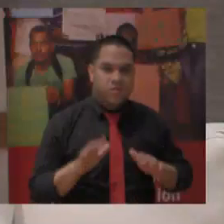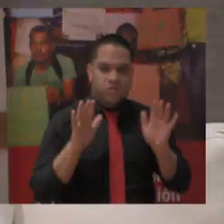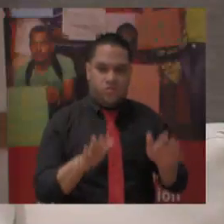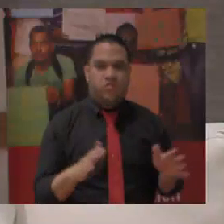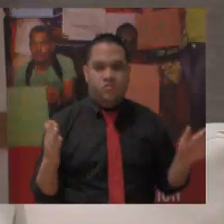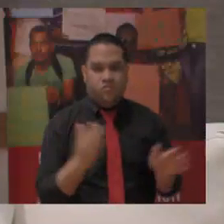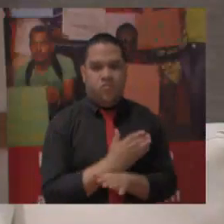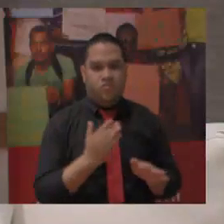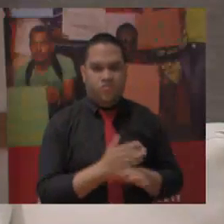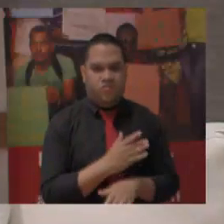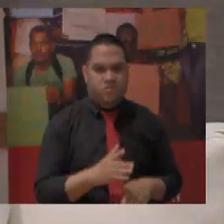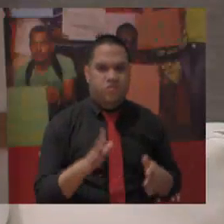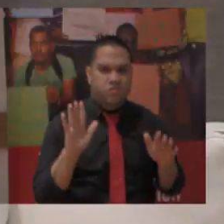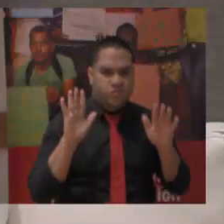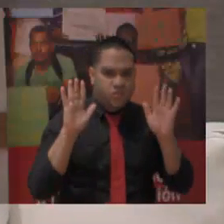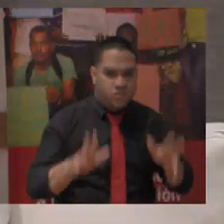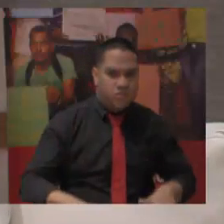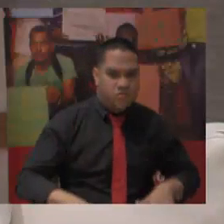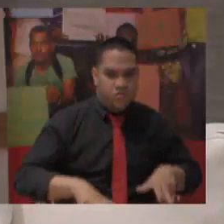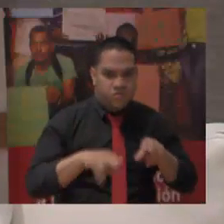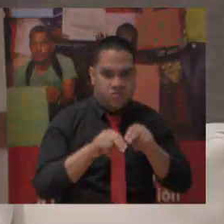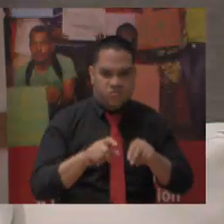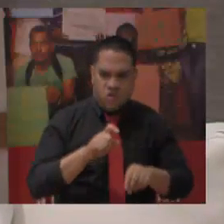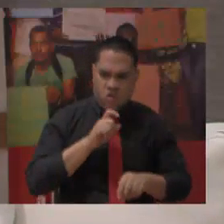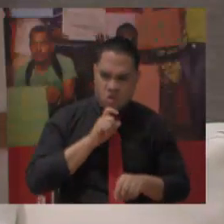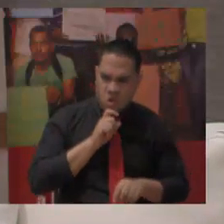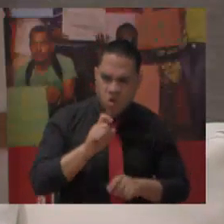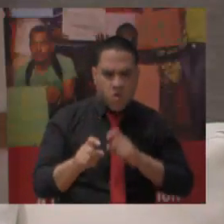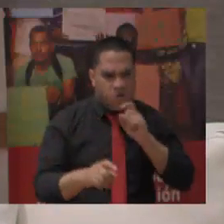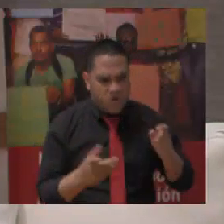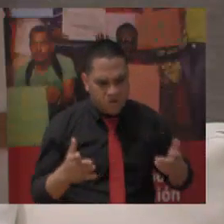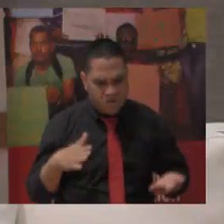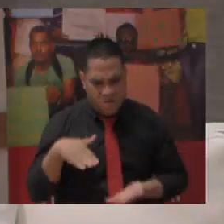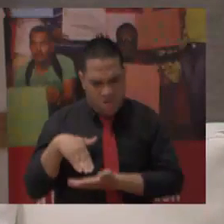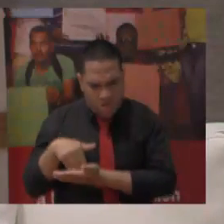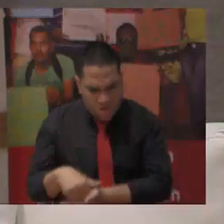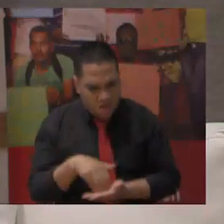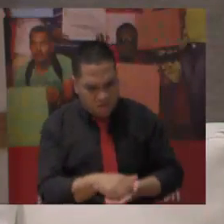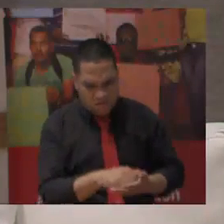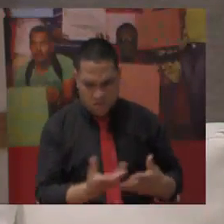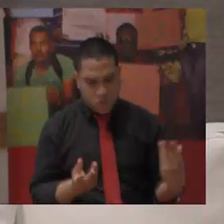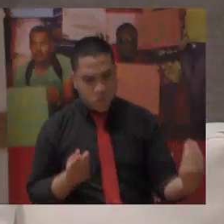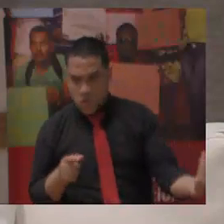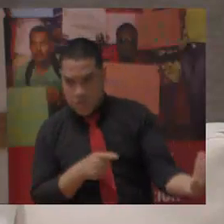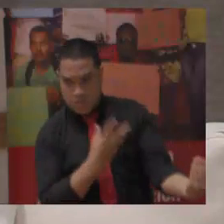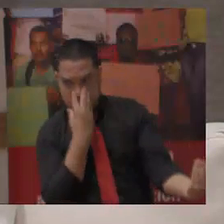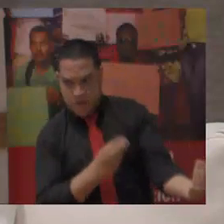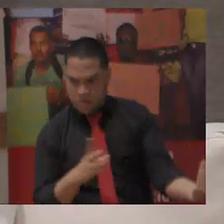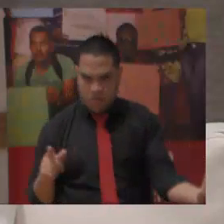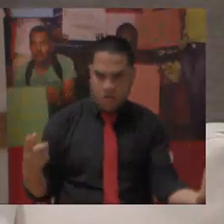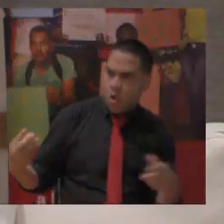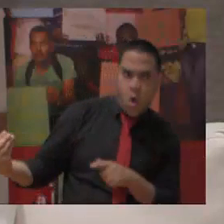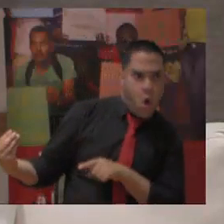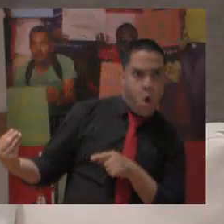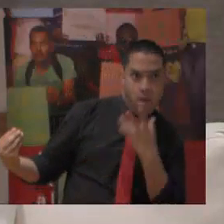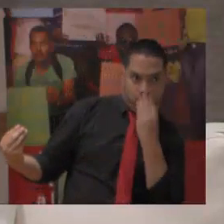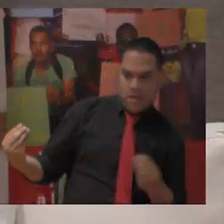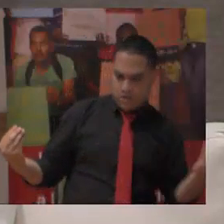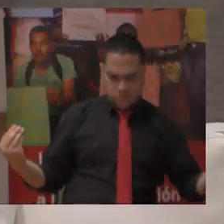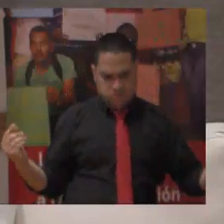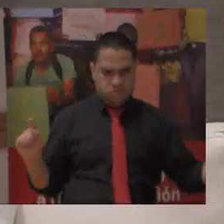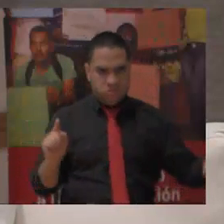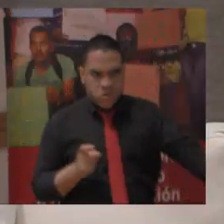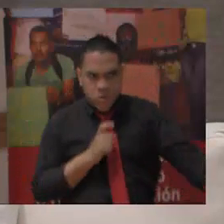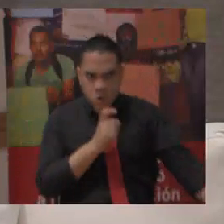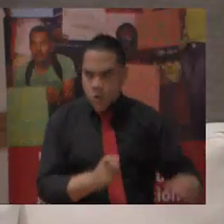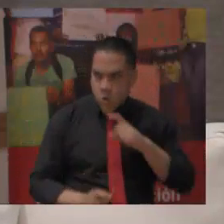dramáticos. La gobernabilidad se debilita. Cada lado muestra al adversario como el caos. La incertidumbre se cierne sobre el